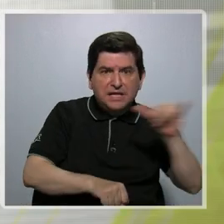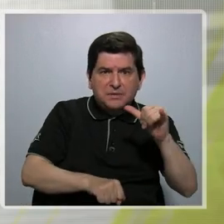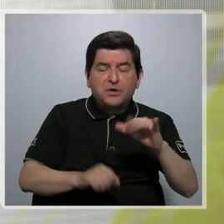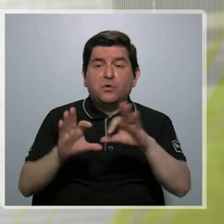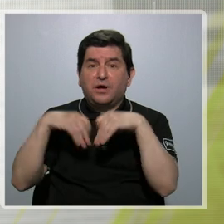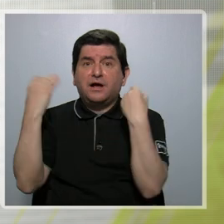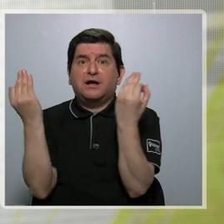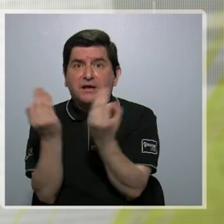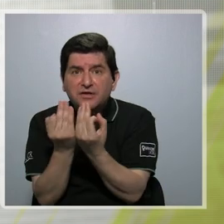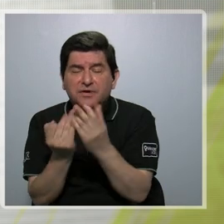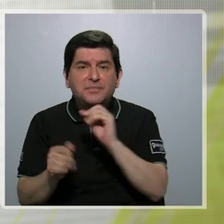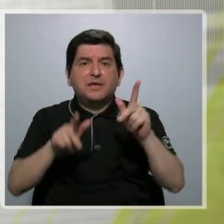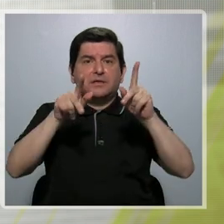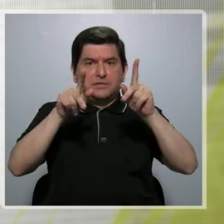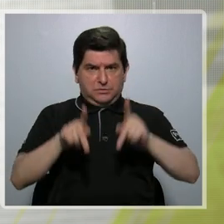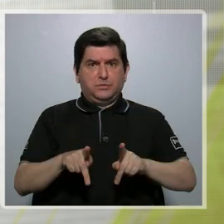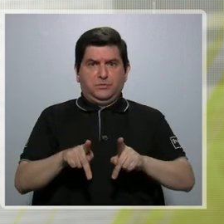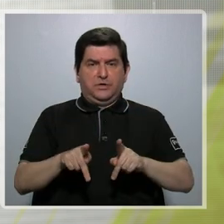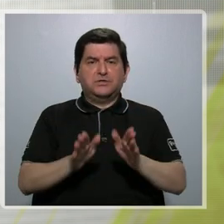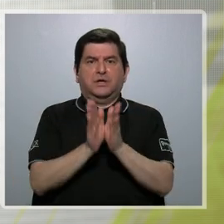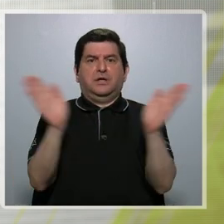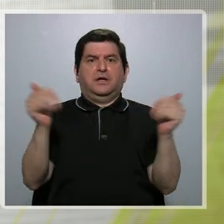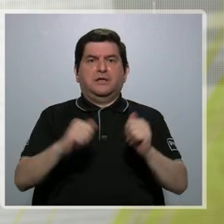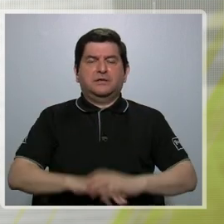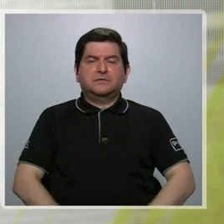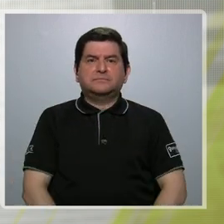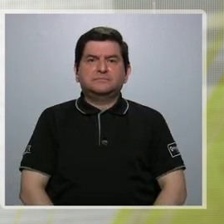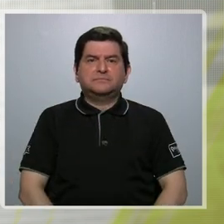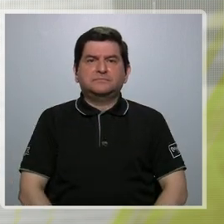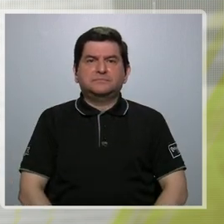las familias y a las personas en general.